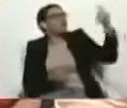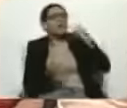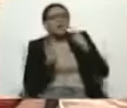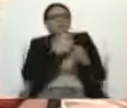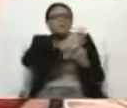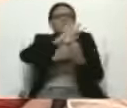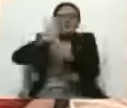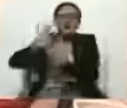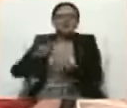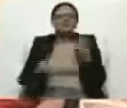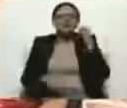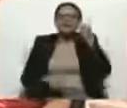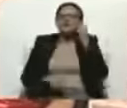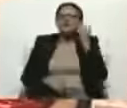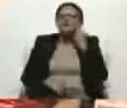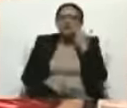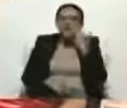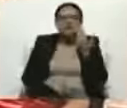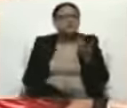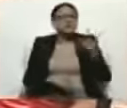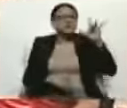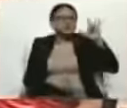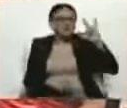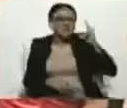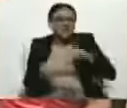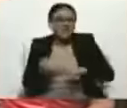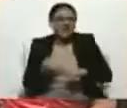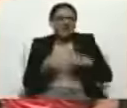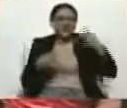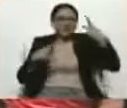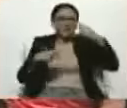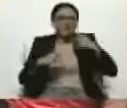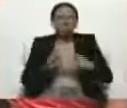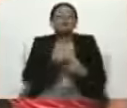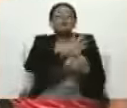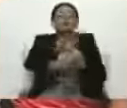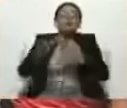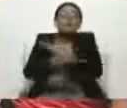¿Ya la mandaron? ¿Cuándo?